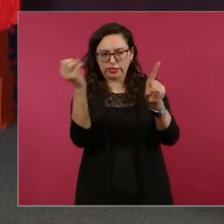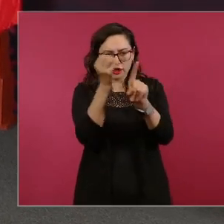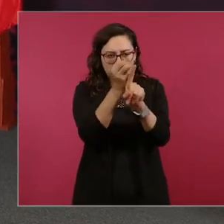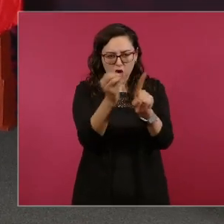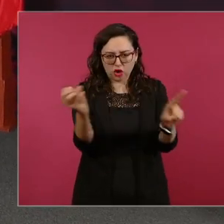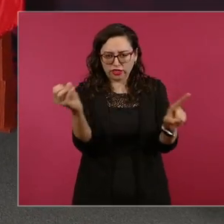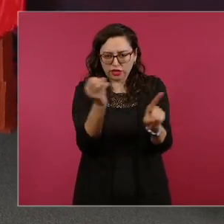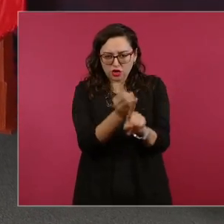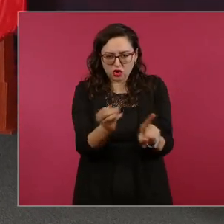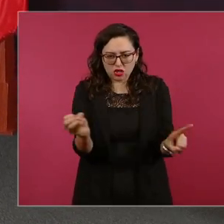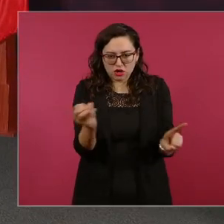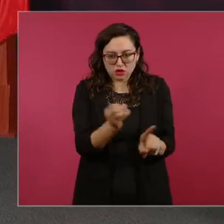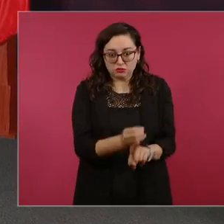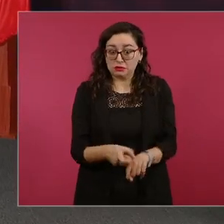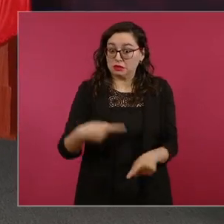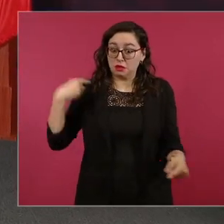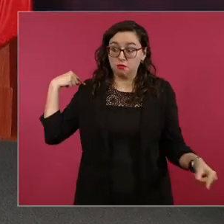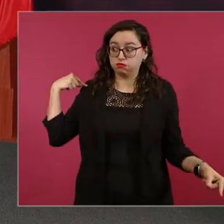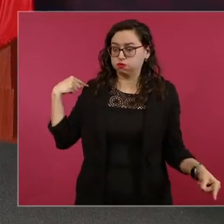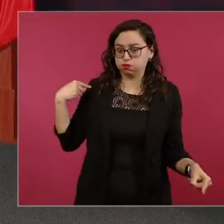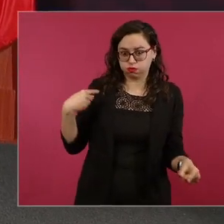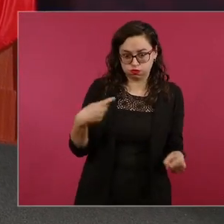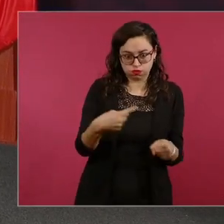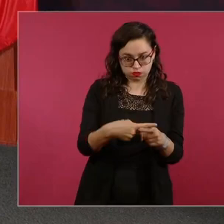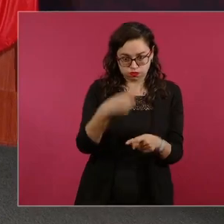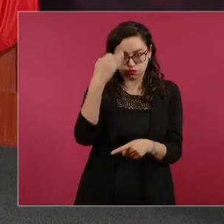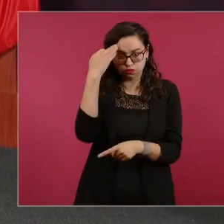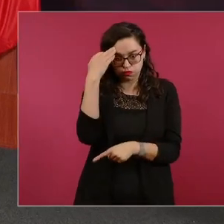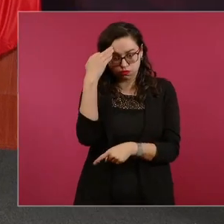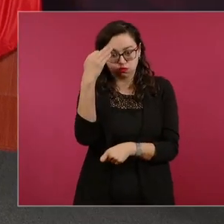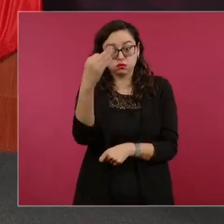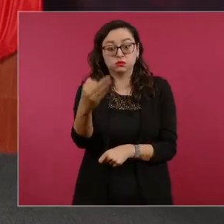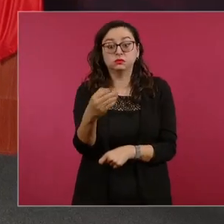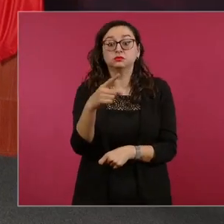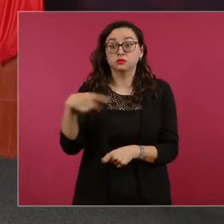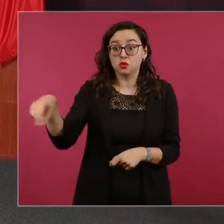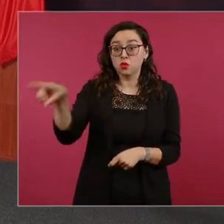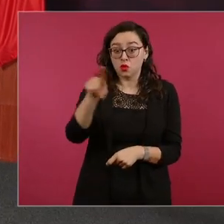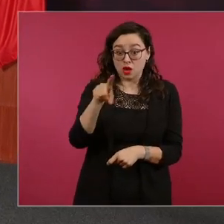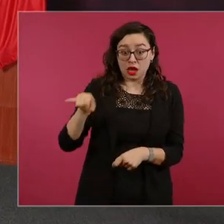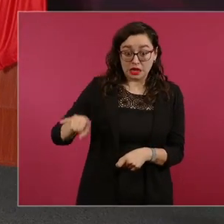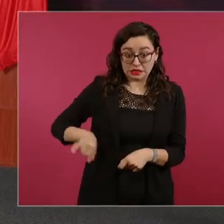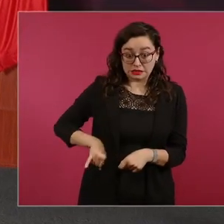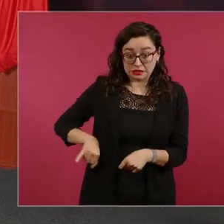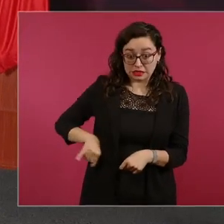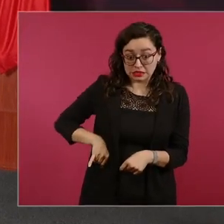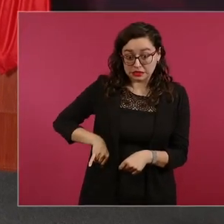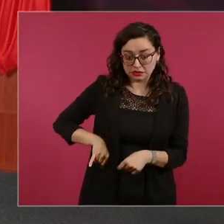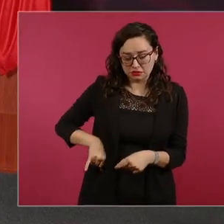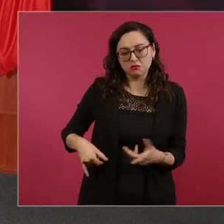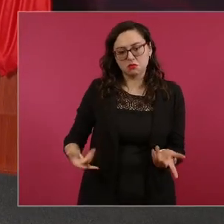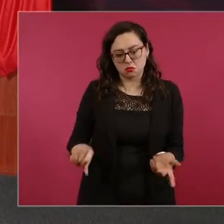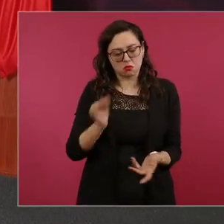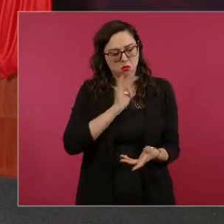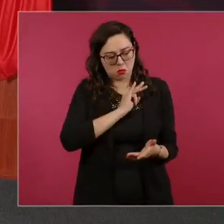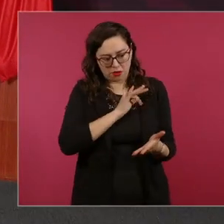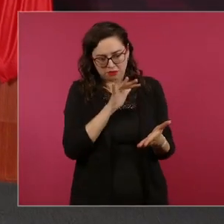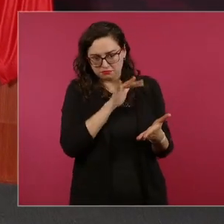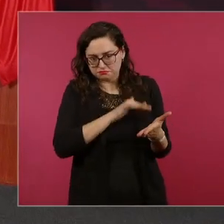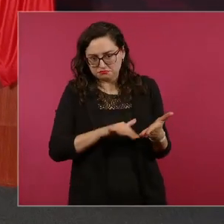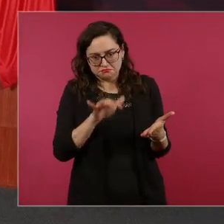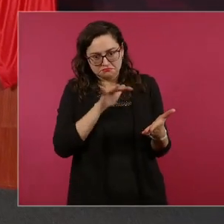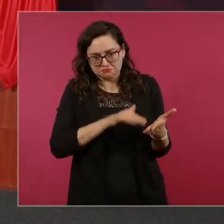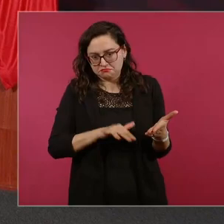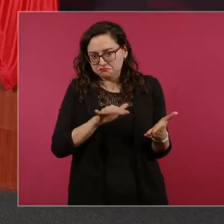para que los ciudadanos y especialistas tengan todos los